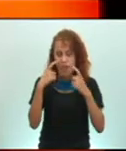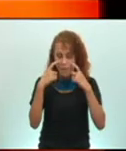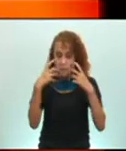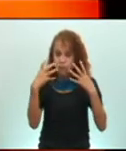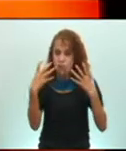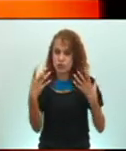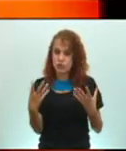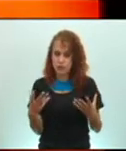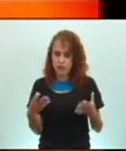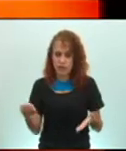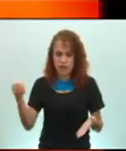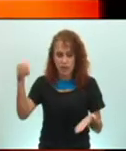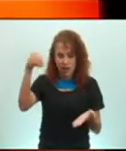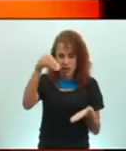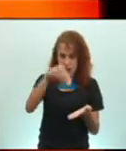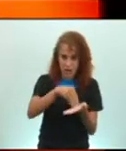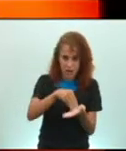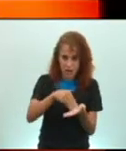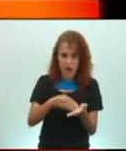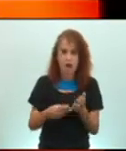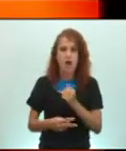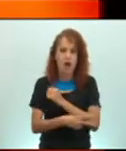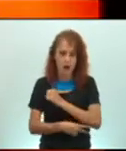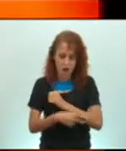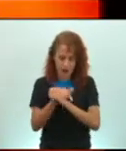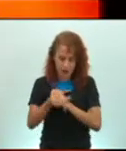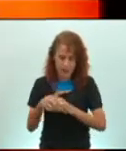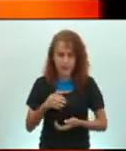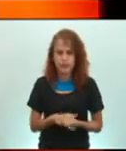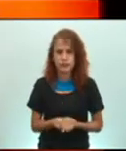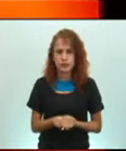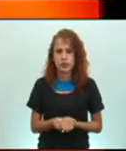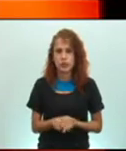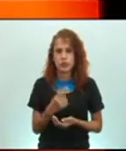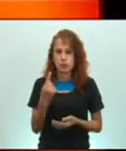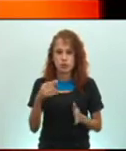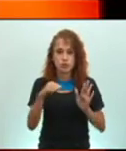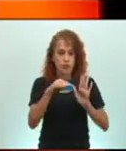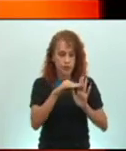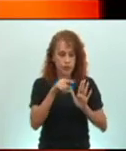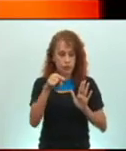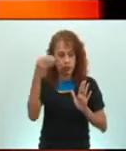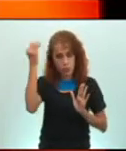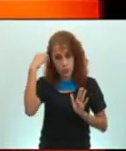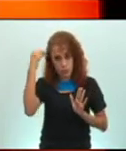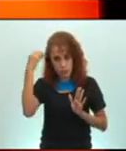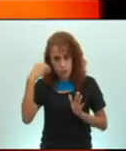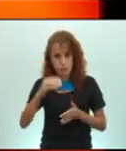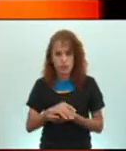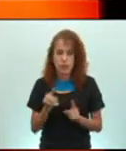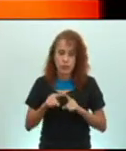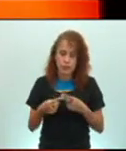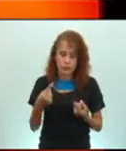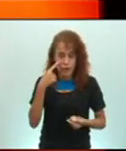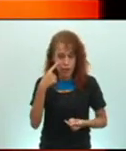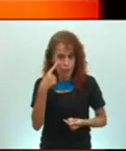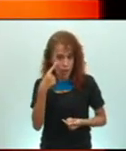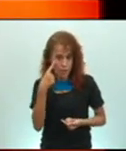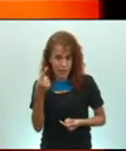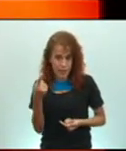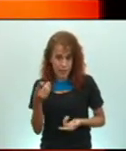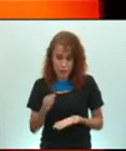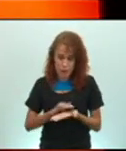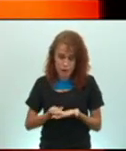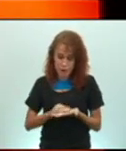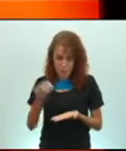más importante que influye sobre nuestro país. Un elemento que ustedes conocen desde la experiencia, porque